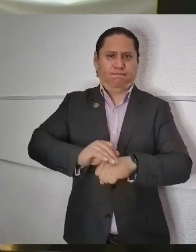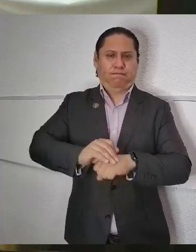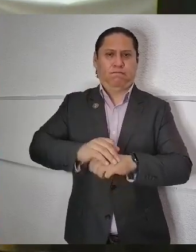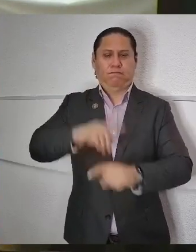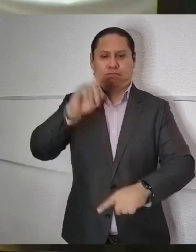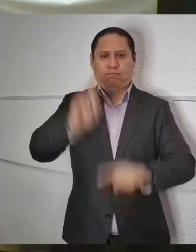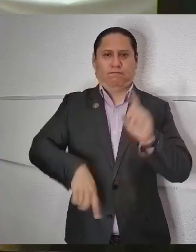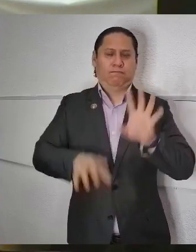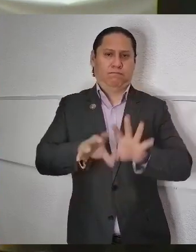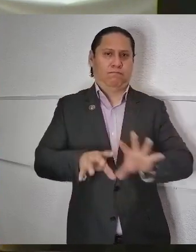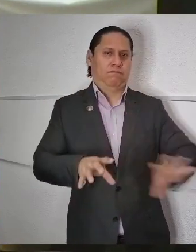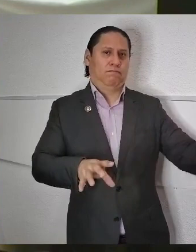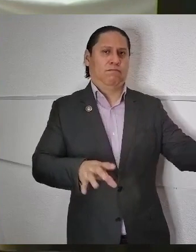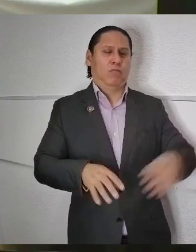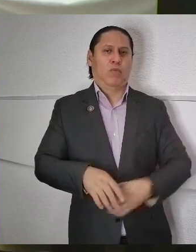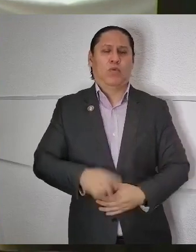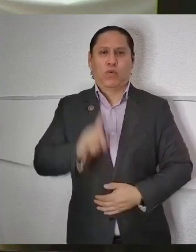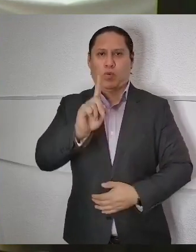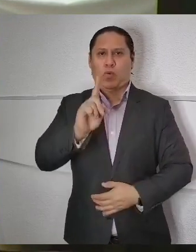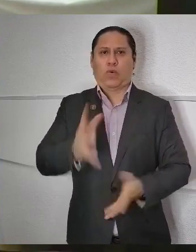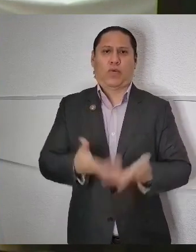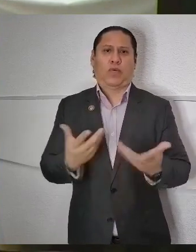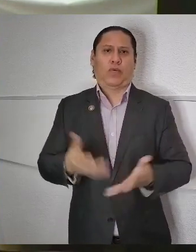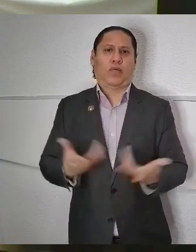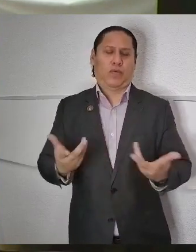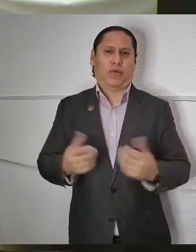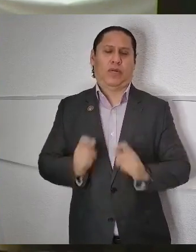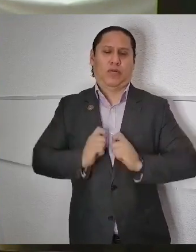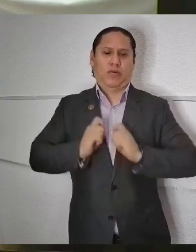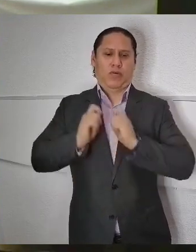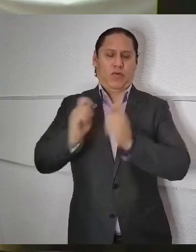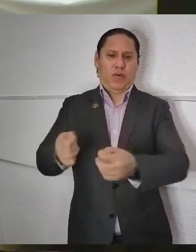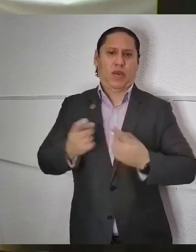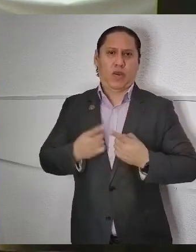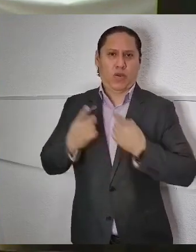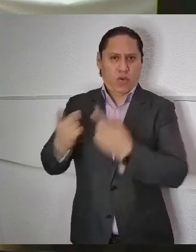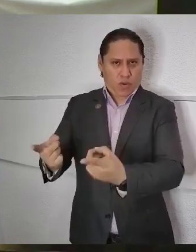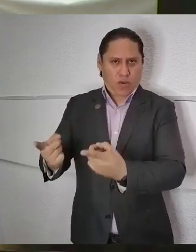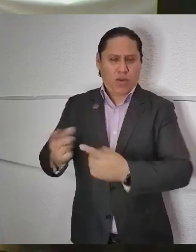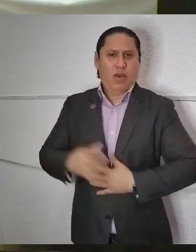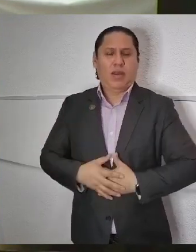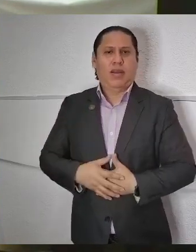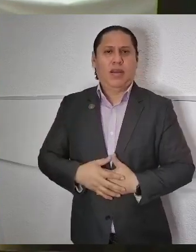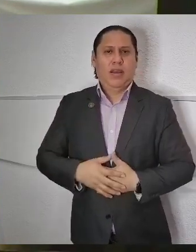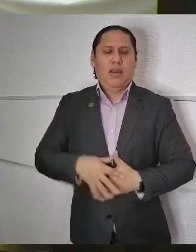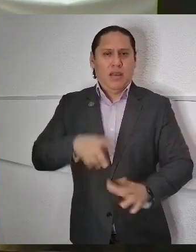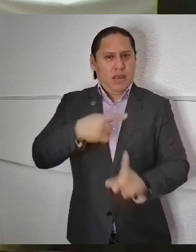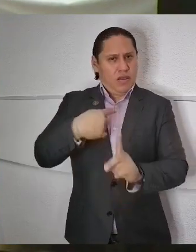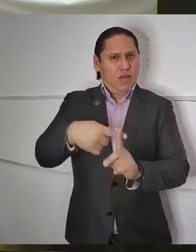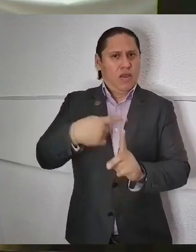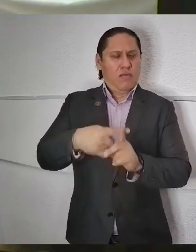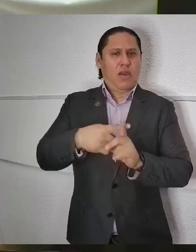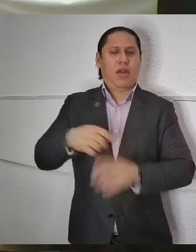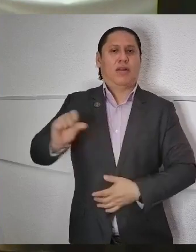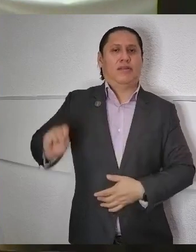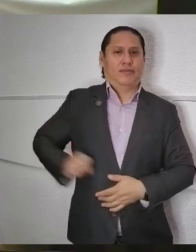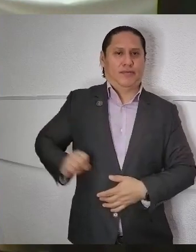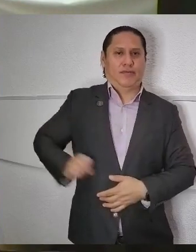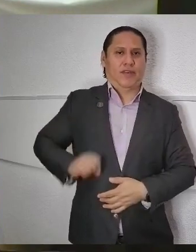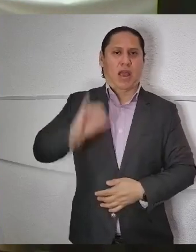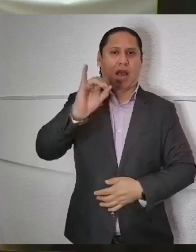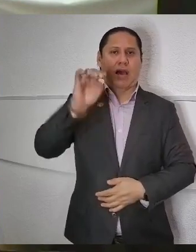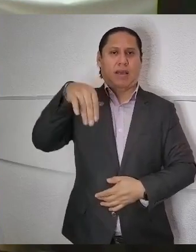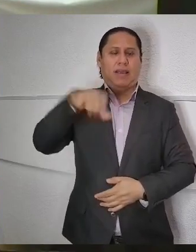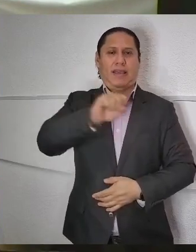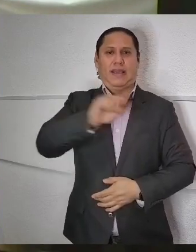del patrimonio municipal un terreno y enajenarlo vía donación a favor del Instituto Mexicano del